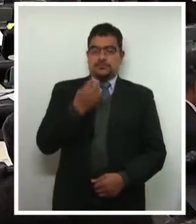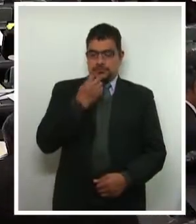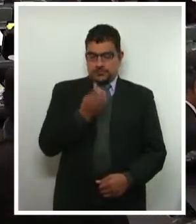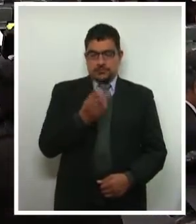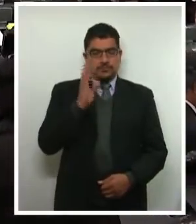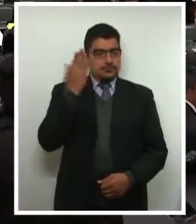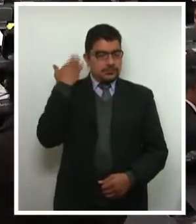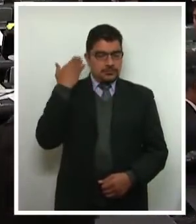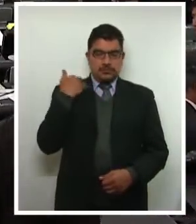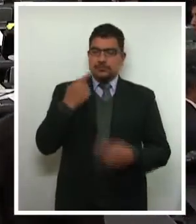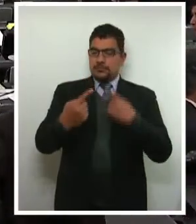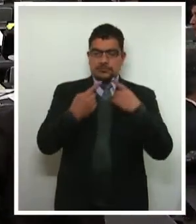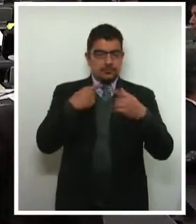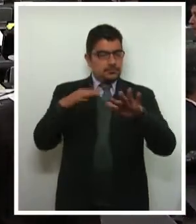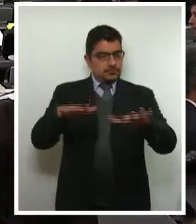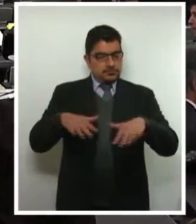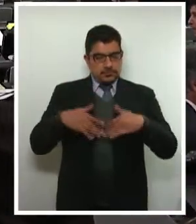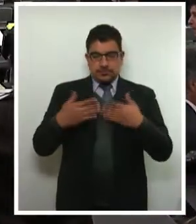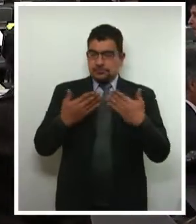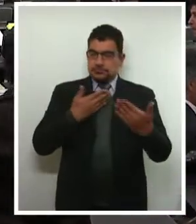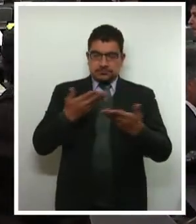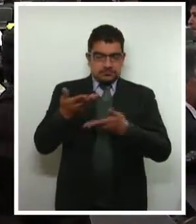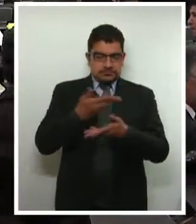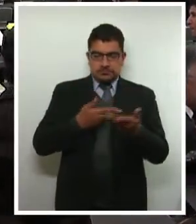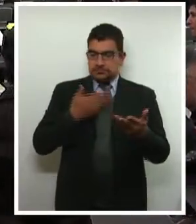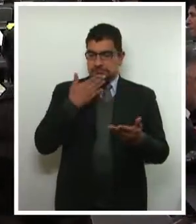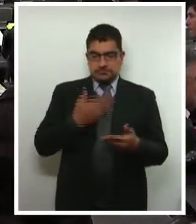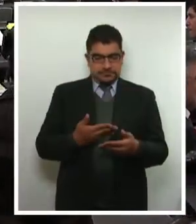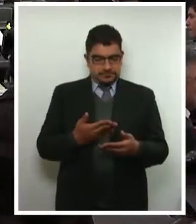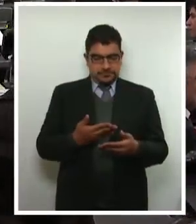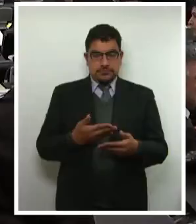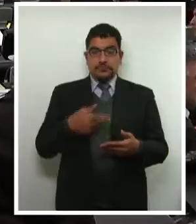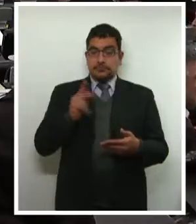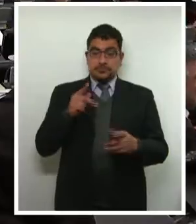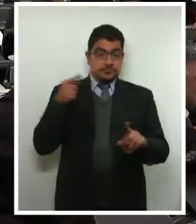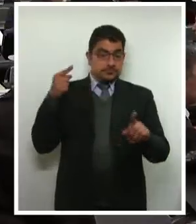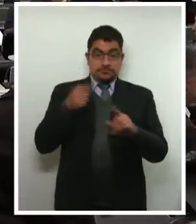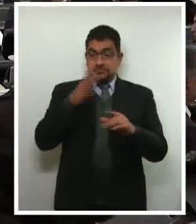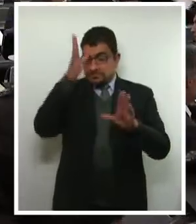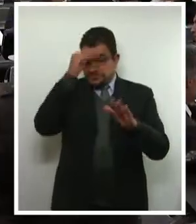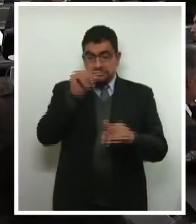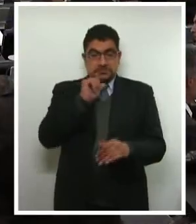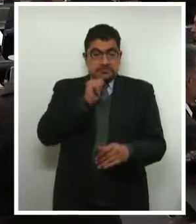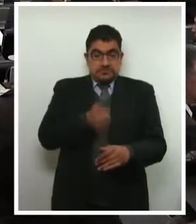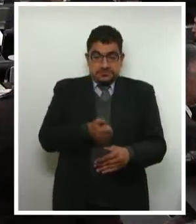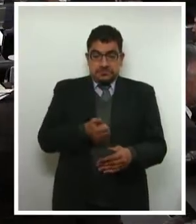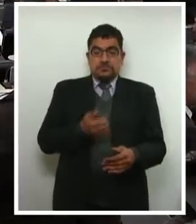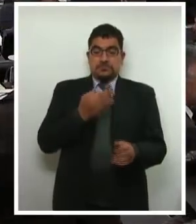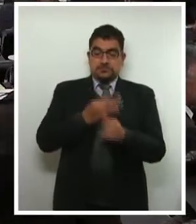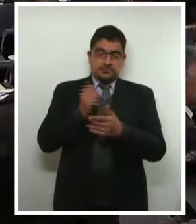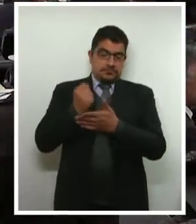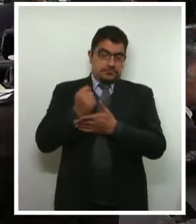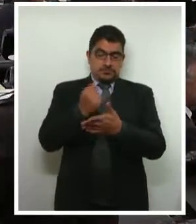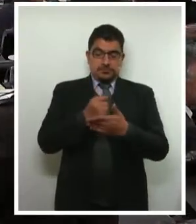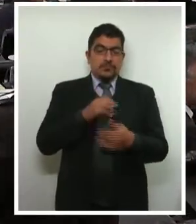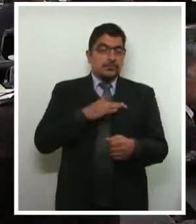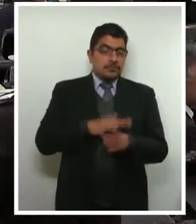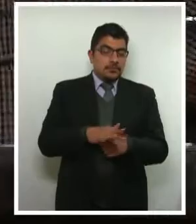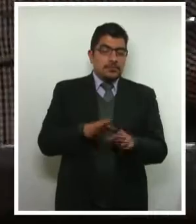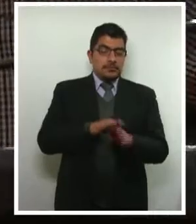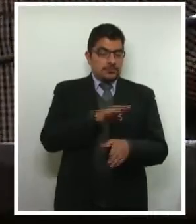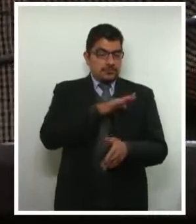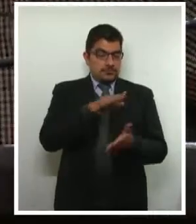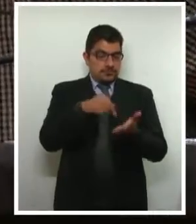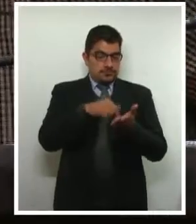se discutió y se trató, pero finalmente no llegamos a nada, y lo que se aprobó fue como quedó